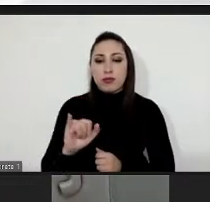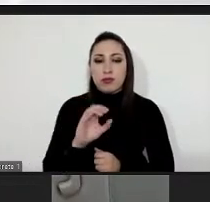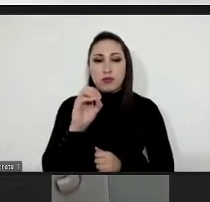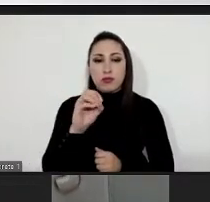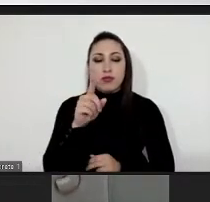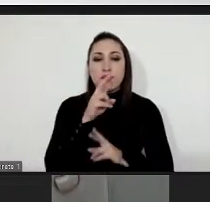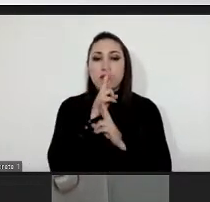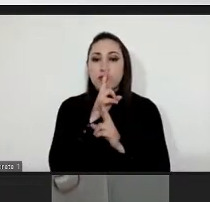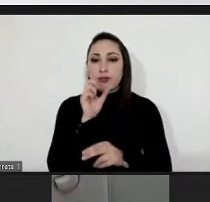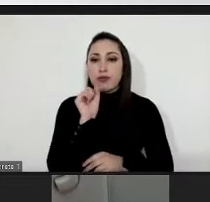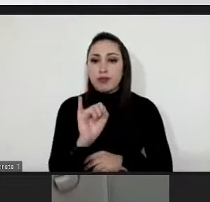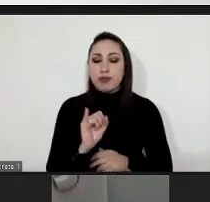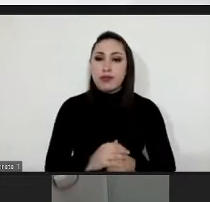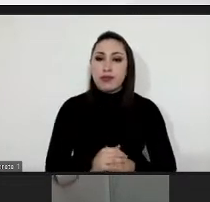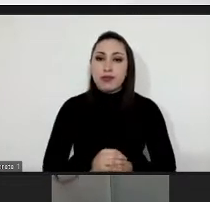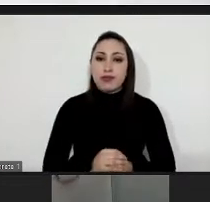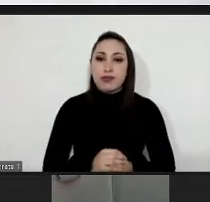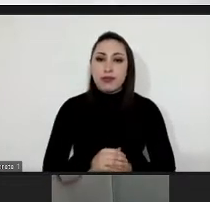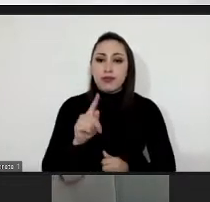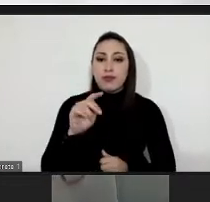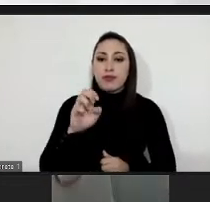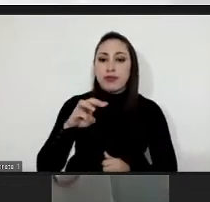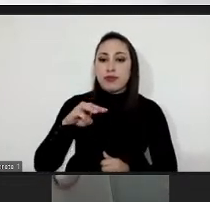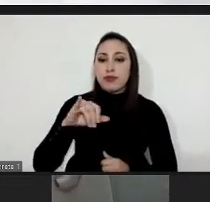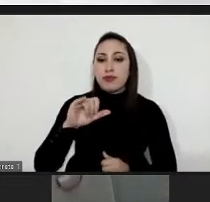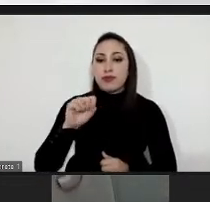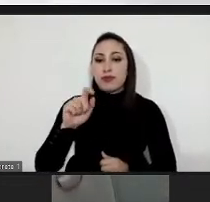Alessandra Rojo, a favor. Temístocles Villanueva.